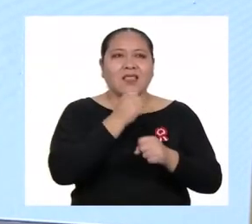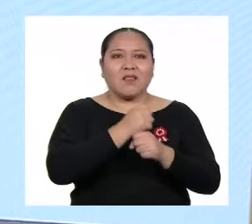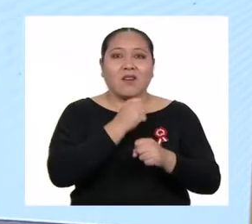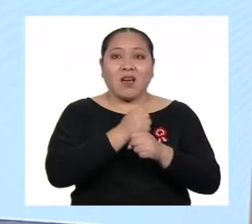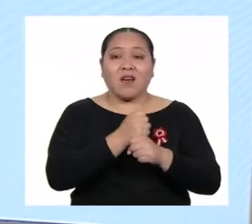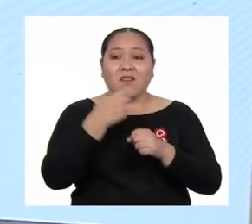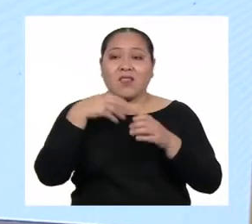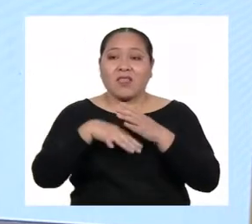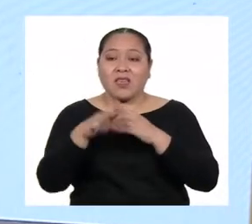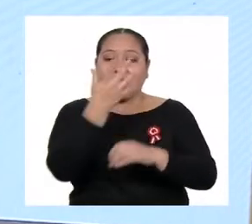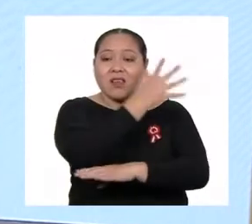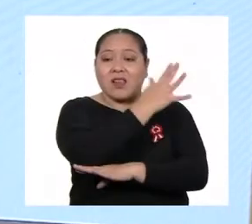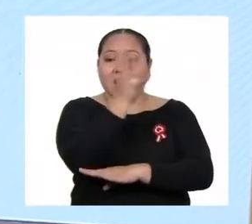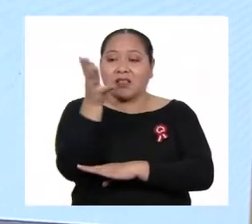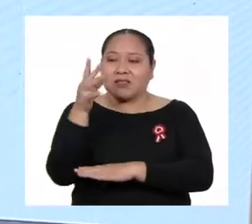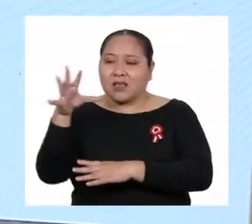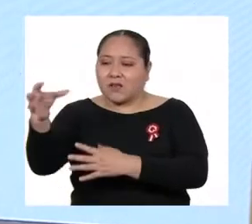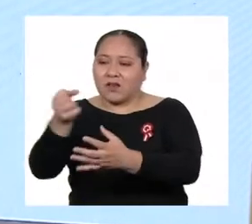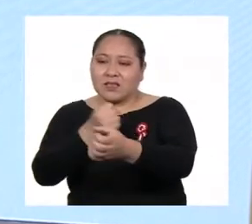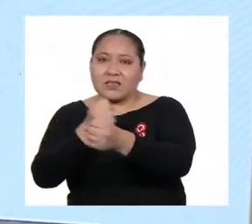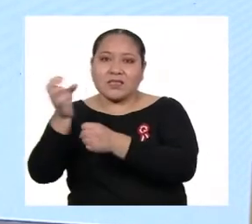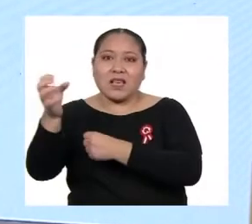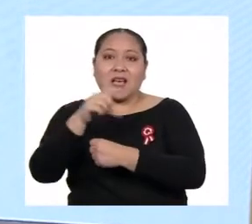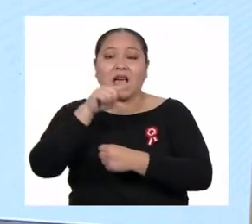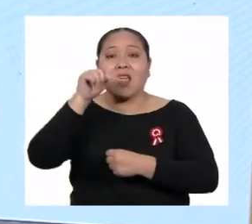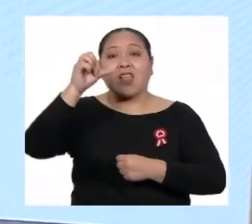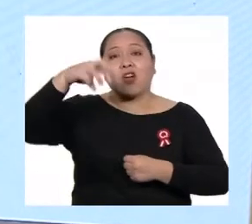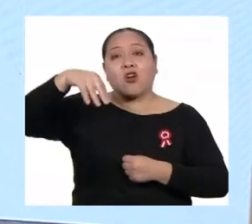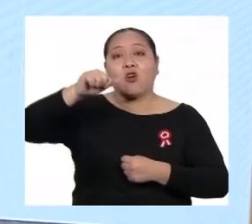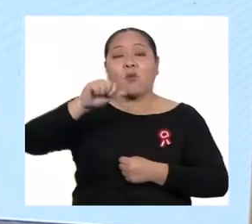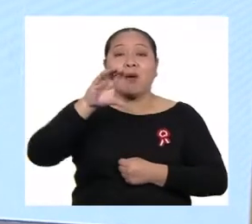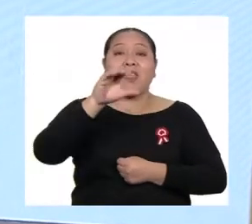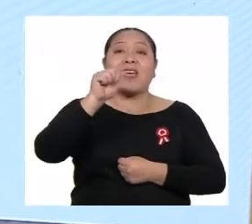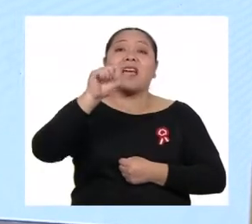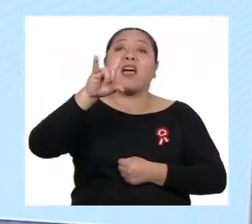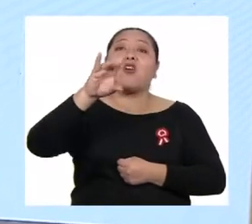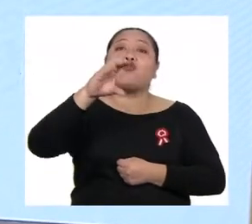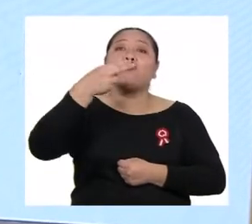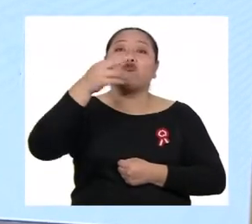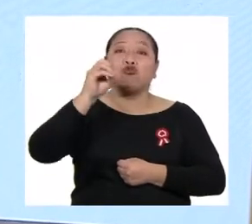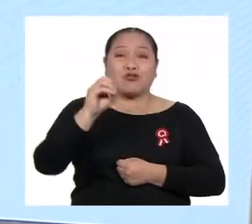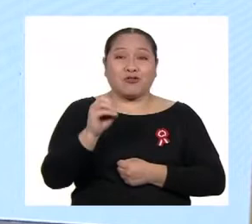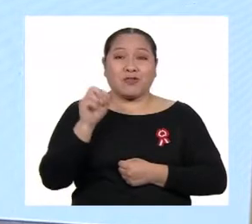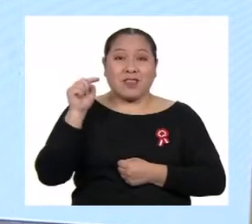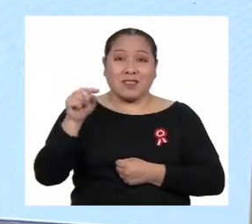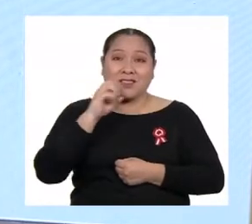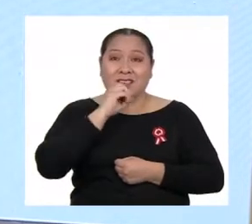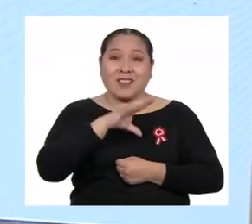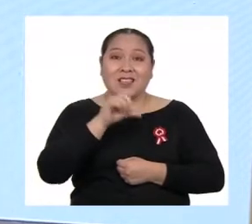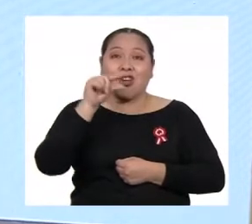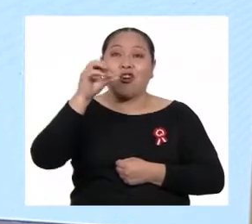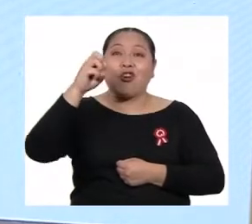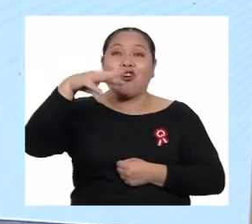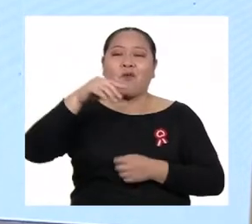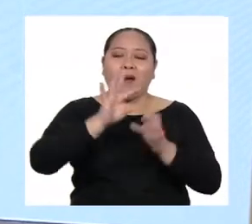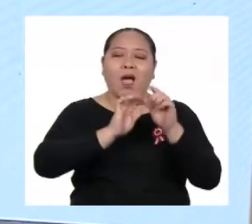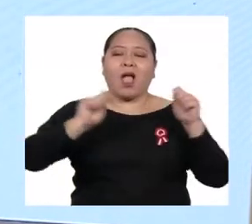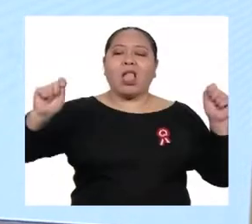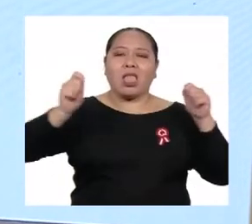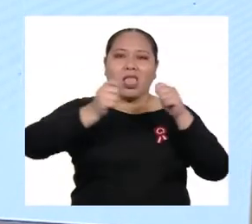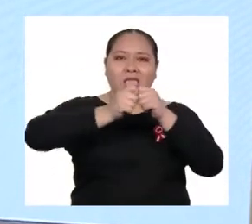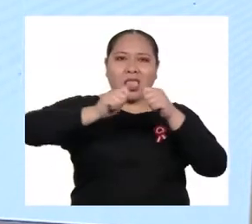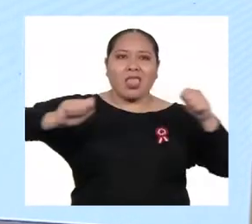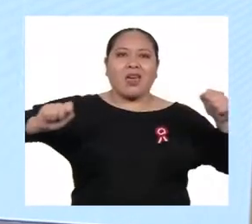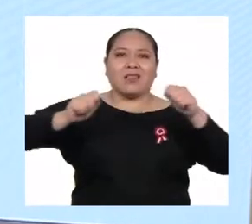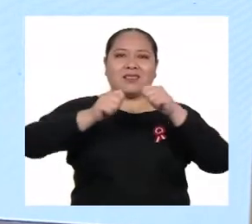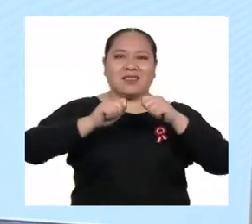jornalero internado en la selva peruana en la extracción de caucho, eso que él le llamaba goma elástica. Pero